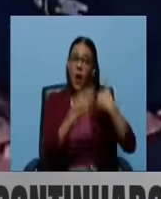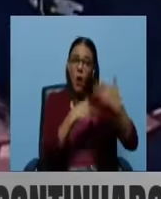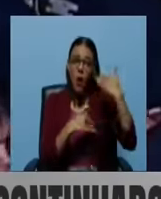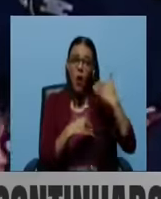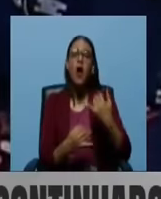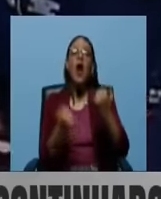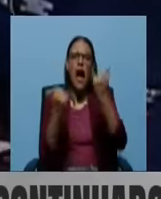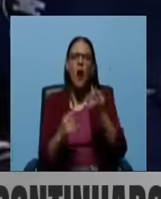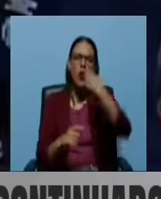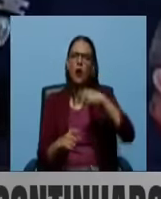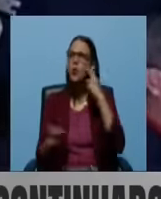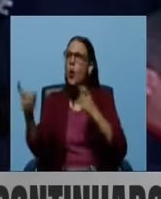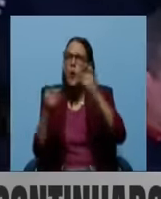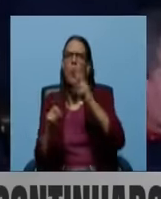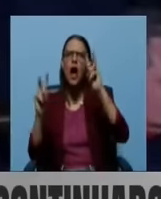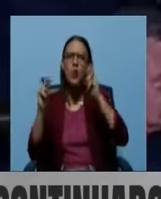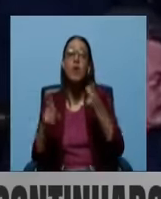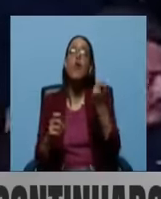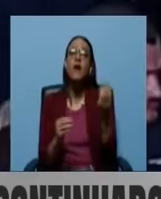Falta mucho todavía para nosotros decir